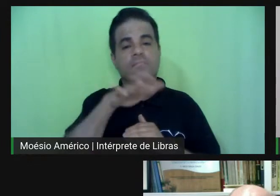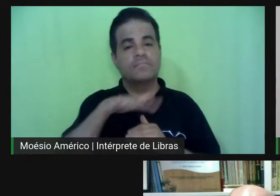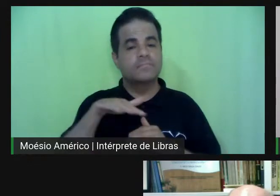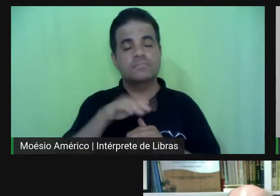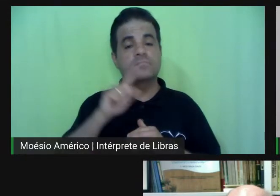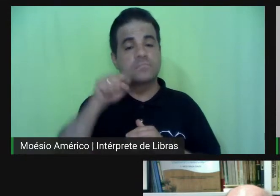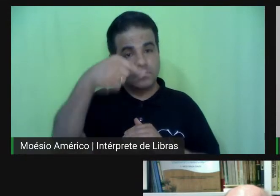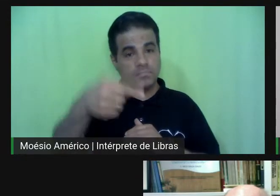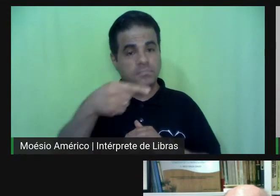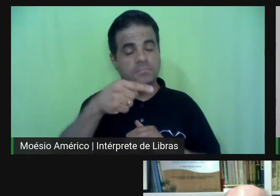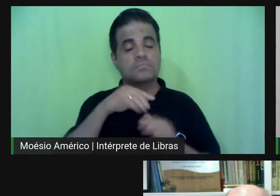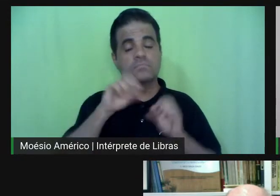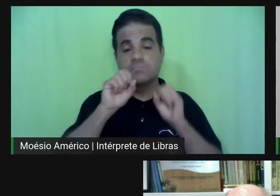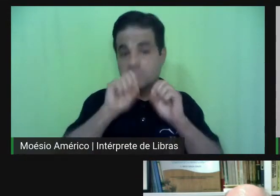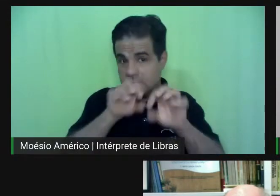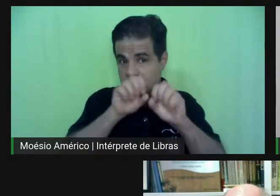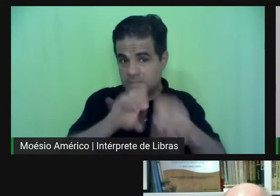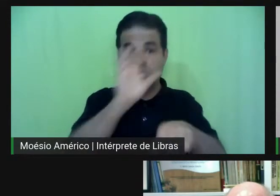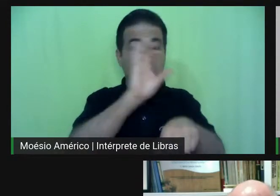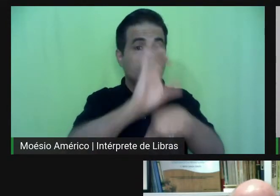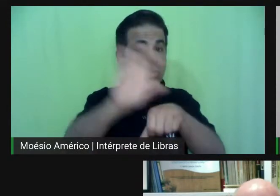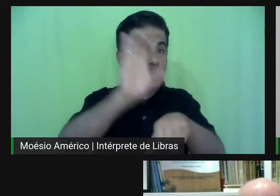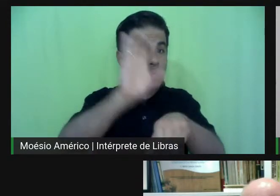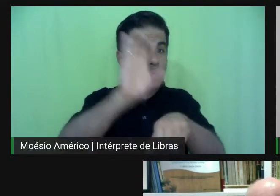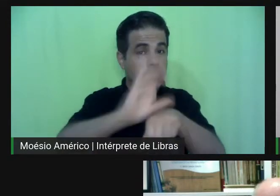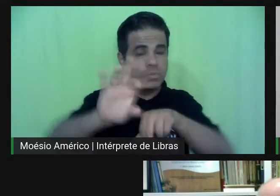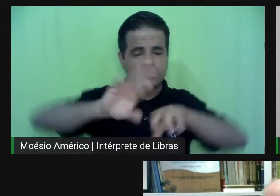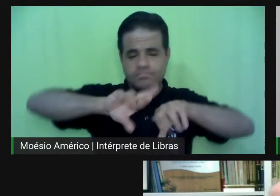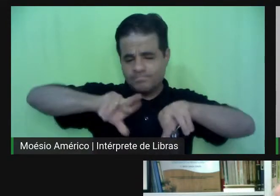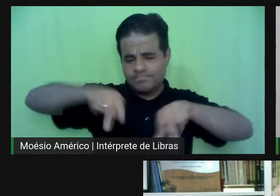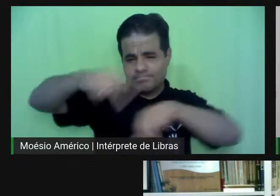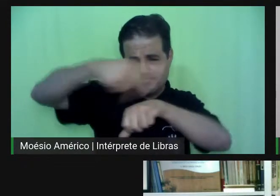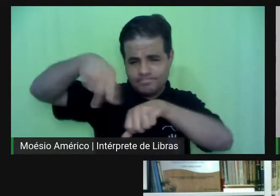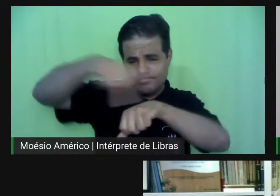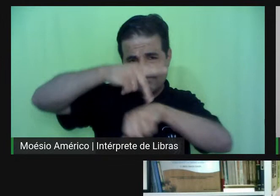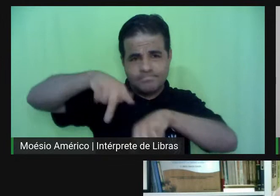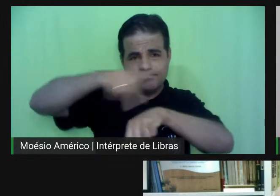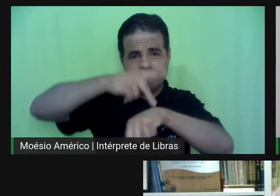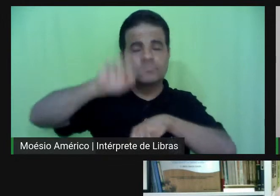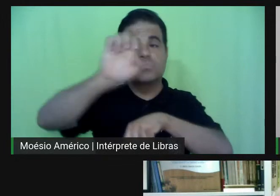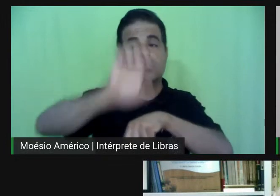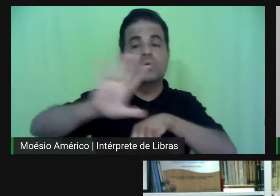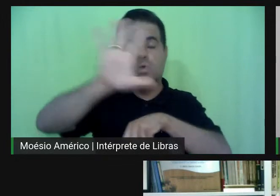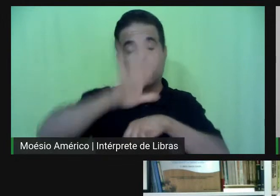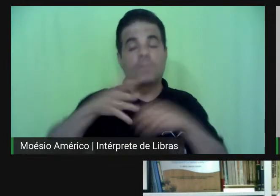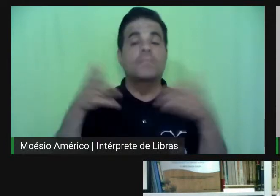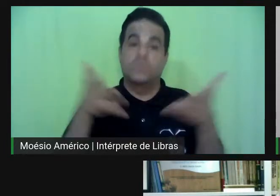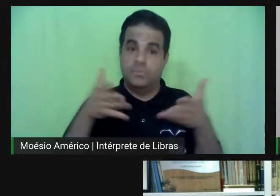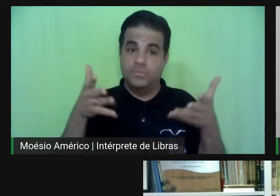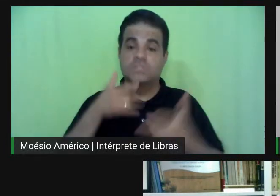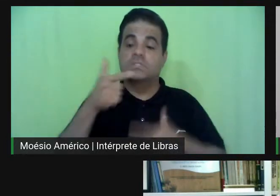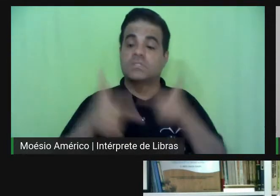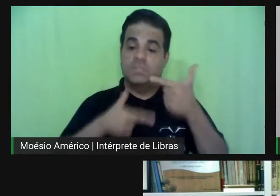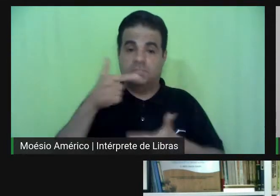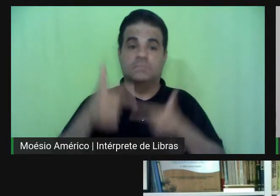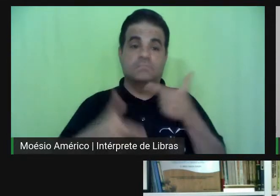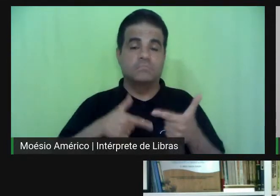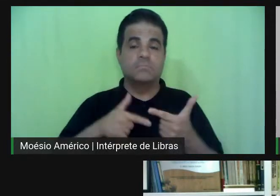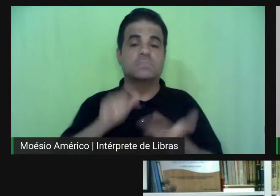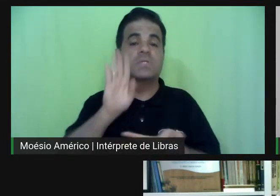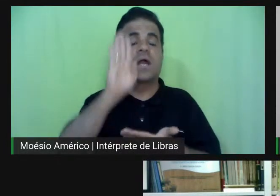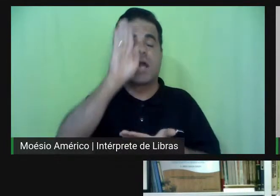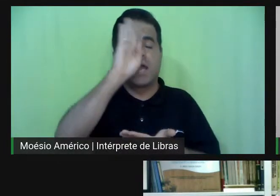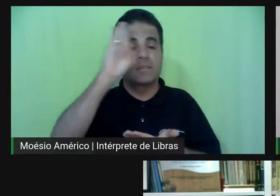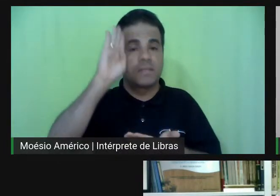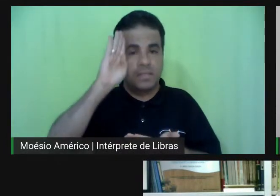puedo eleccionaria los recursos en diversos países de europa actualmente trabaja como académico